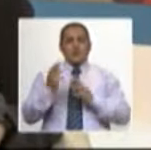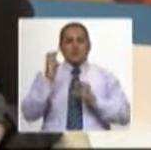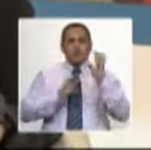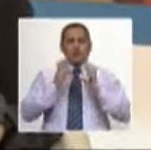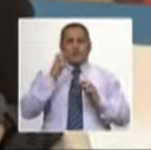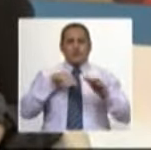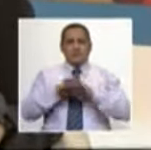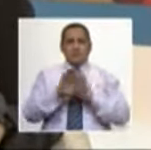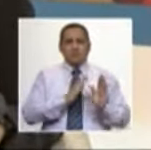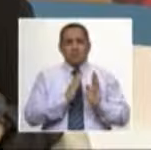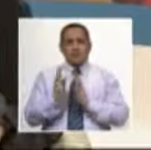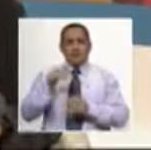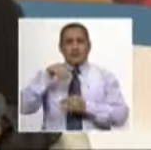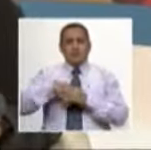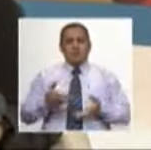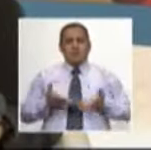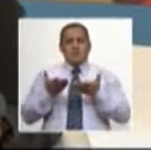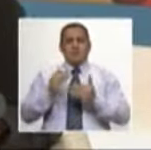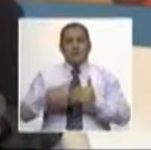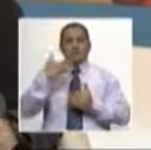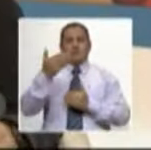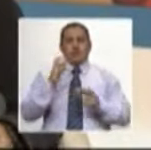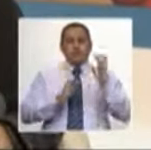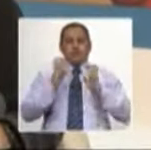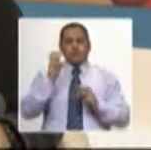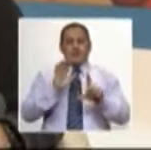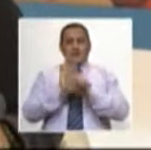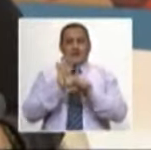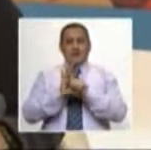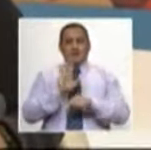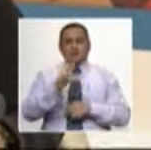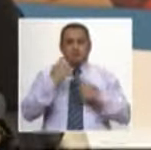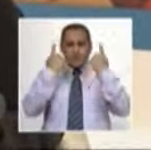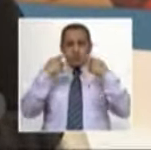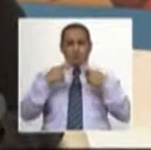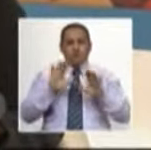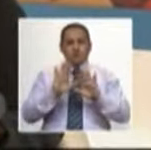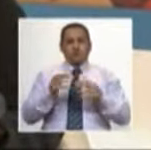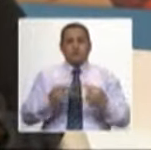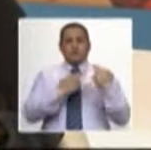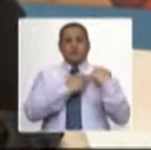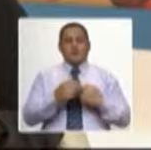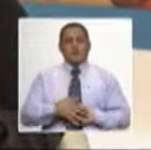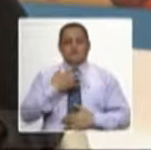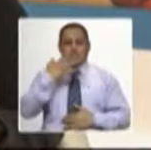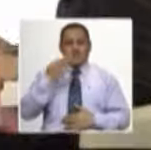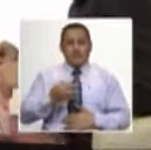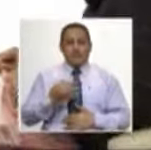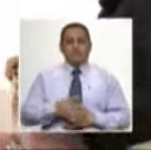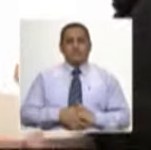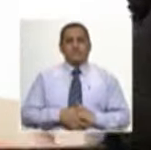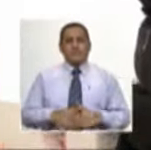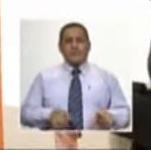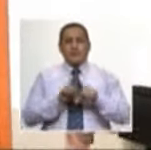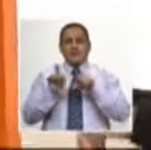en el procedimiento de elección va a generar luego duda en la legitimidad de sus decisiones o de sus fallos, ¿no es cierto? Totalmente de acuerdo, ¿no? Eso es